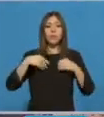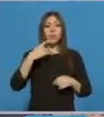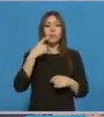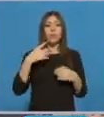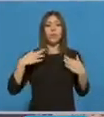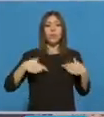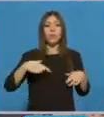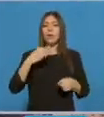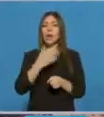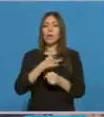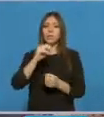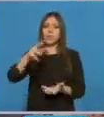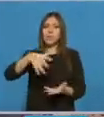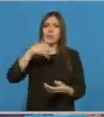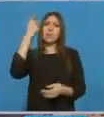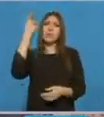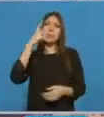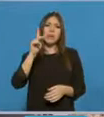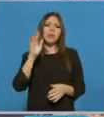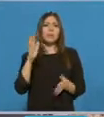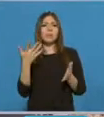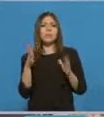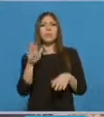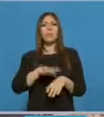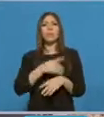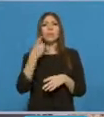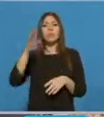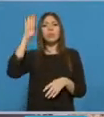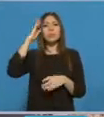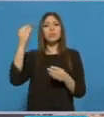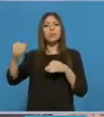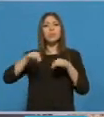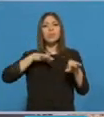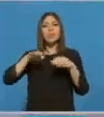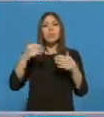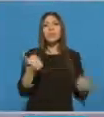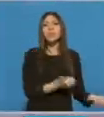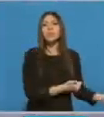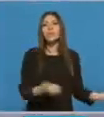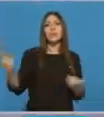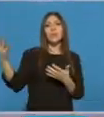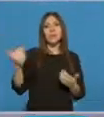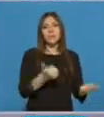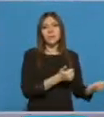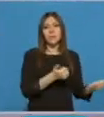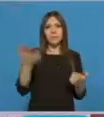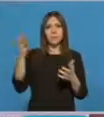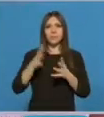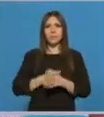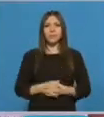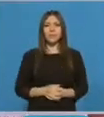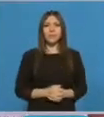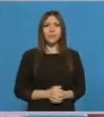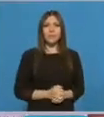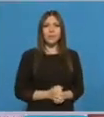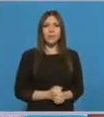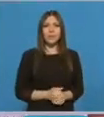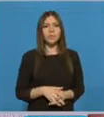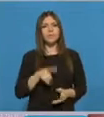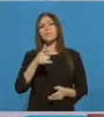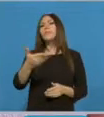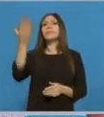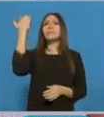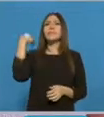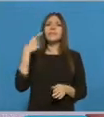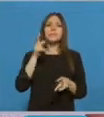no estamos acopiando, obviamente por el volumen y el trabajo que representa hacer esto. Isaac, hace un momento estábamos platicando, antes de entrar